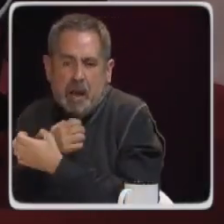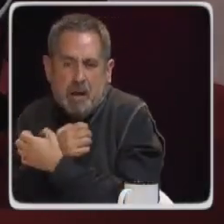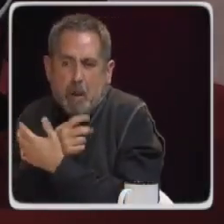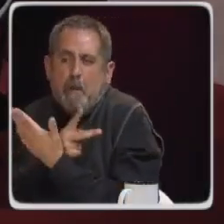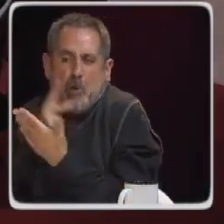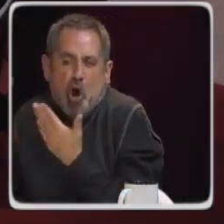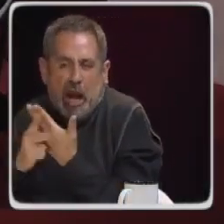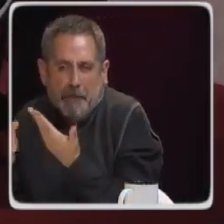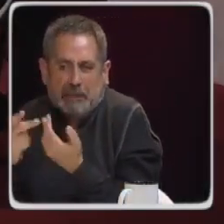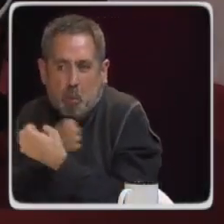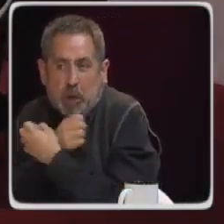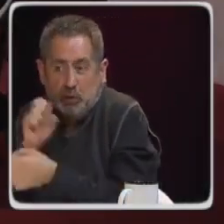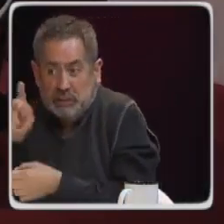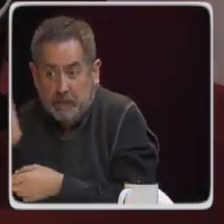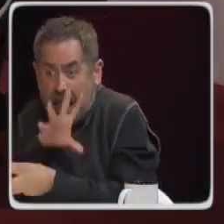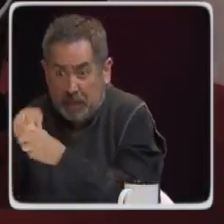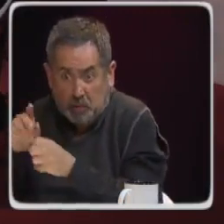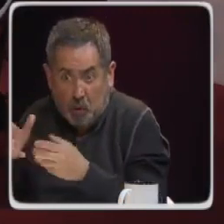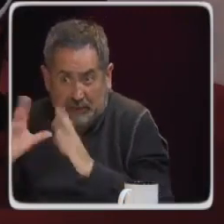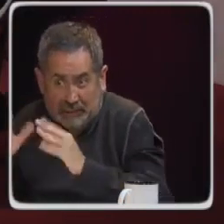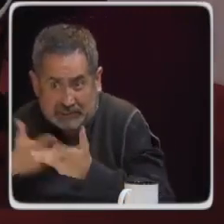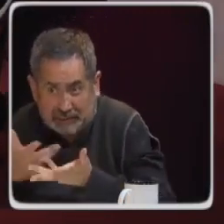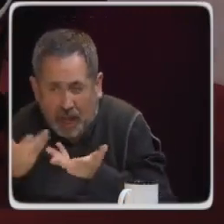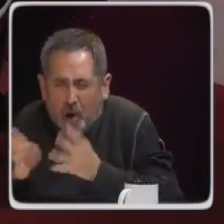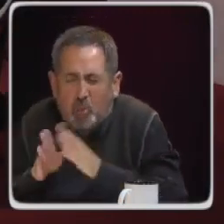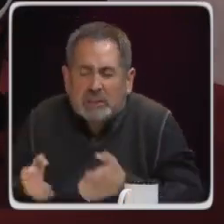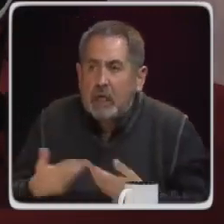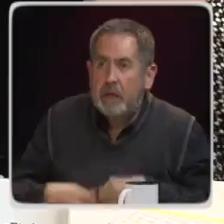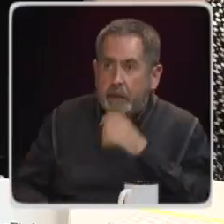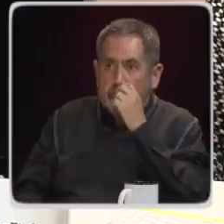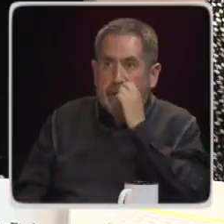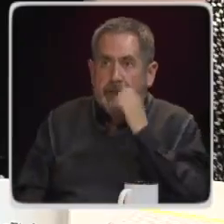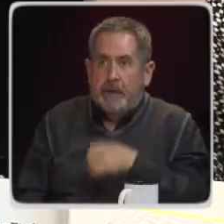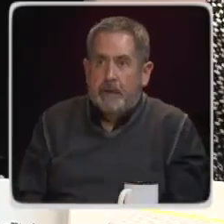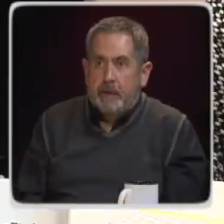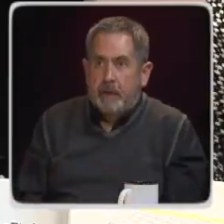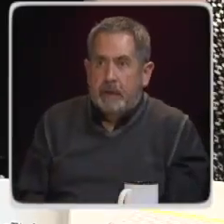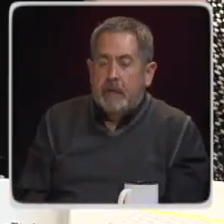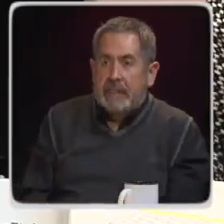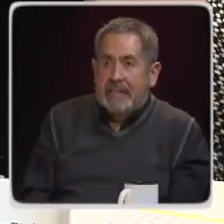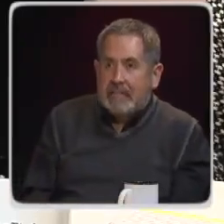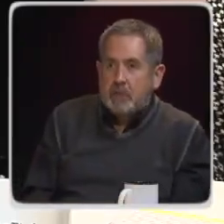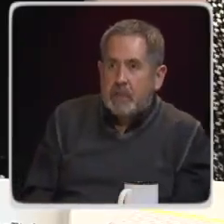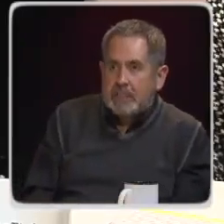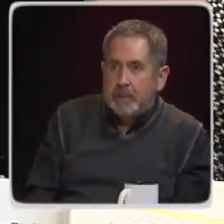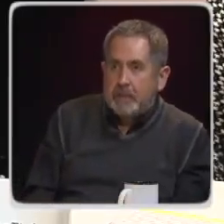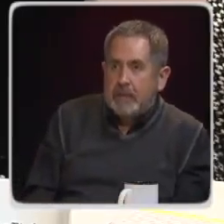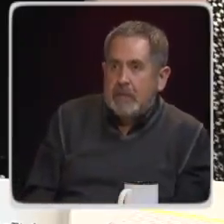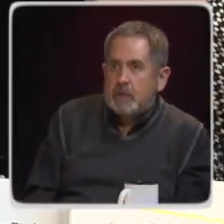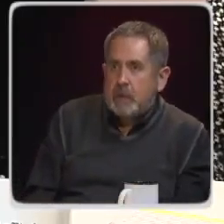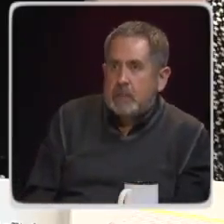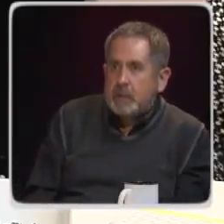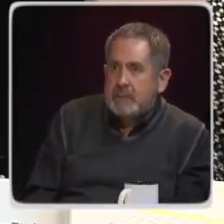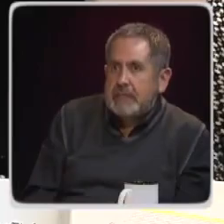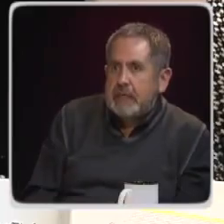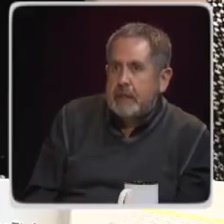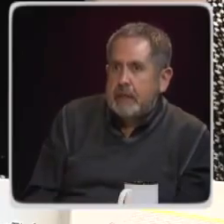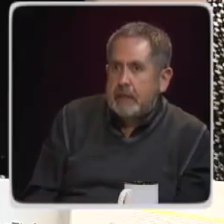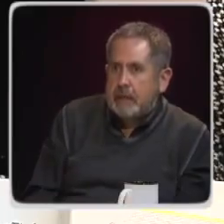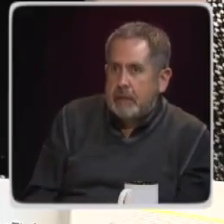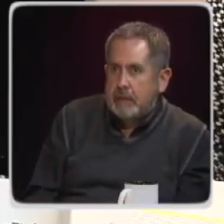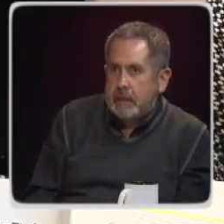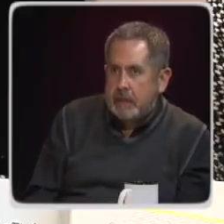factor anticonstitucional del 121, en los numerales 61 al 68, que son los de educación,